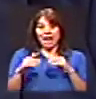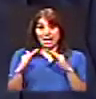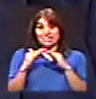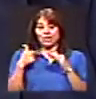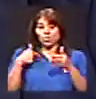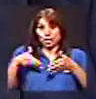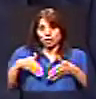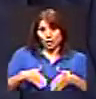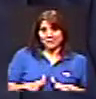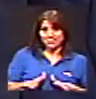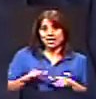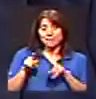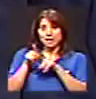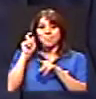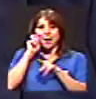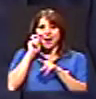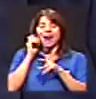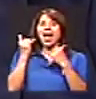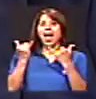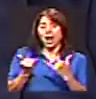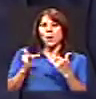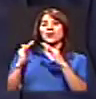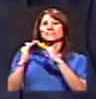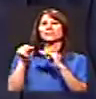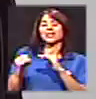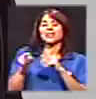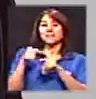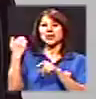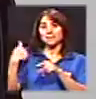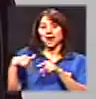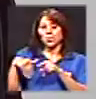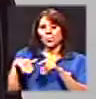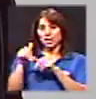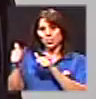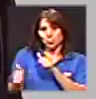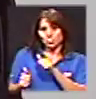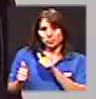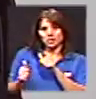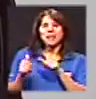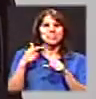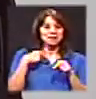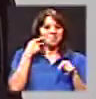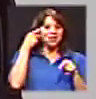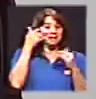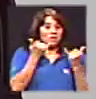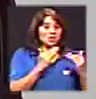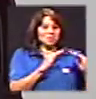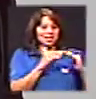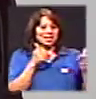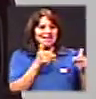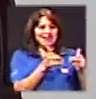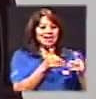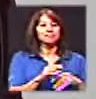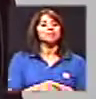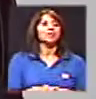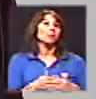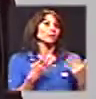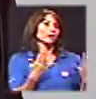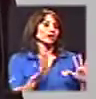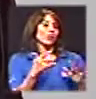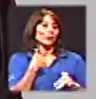Bueno, una de las cosas, y lo digo por adulto mayor que soy yo, uno empieza a volverse más sensible al frío, de manera